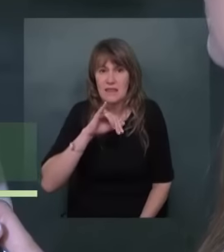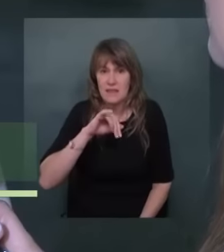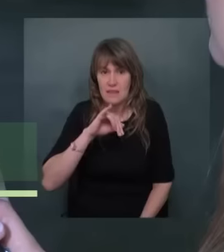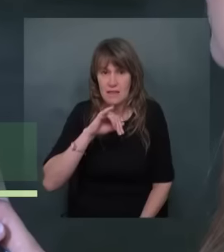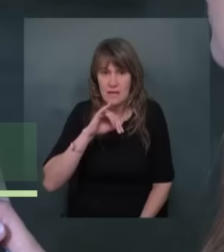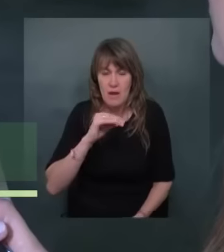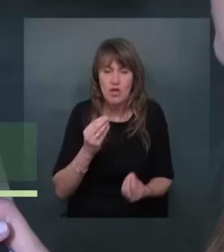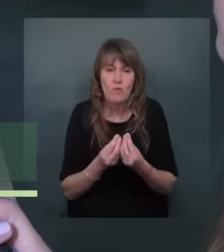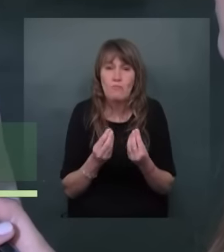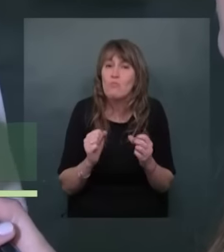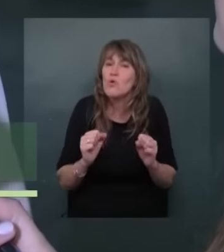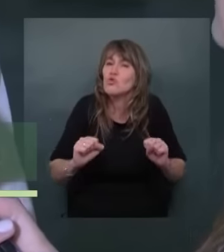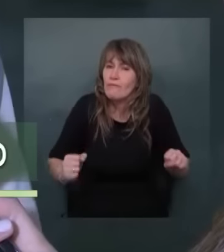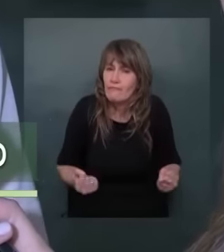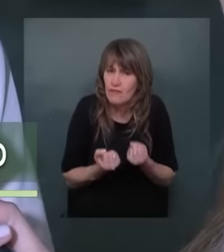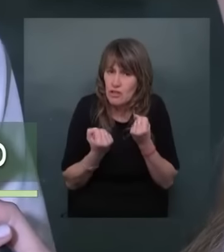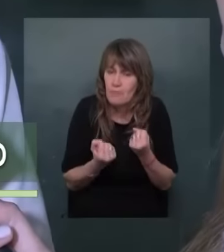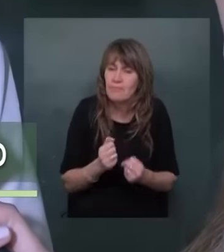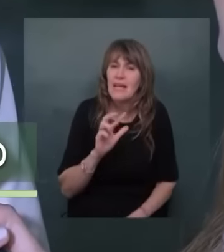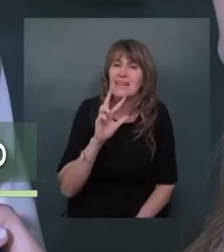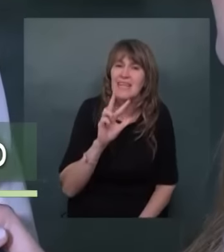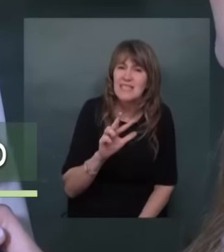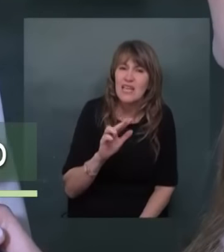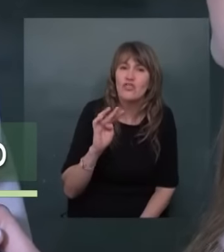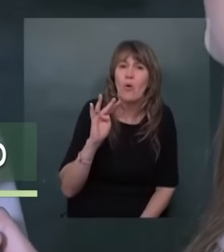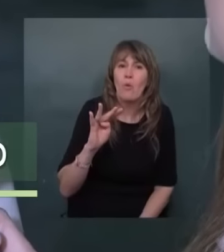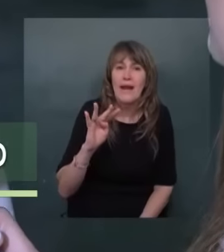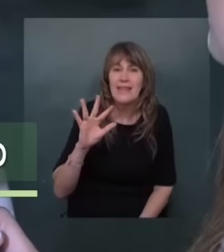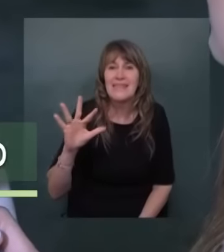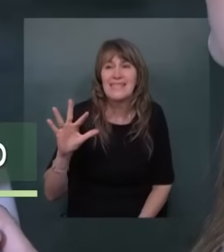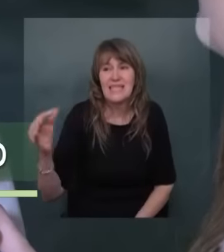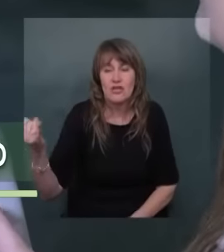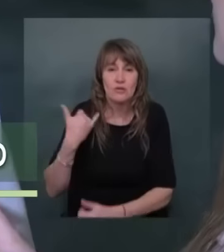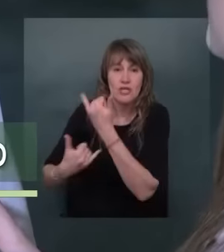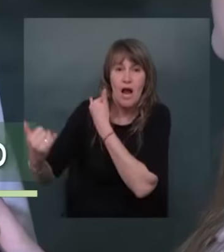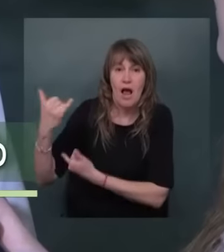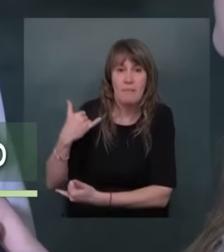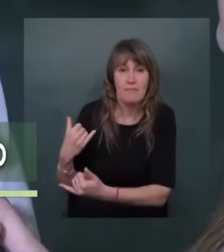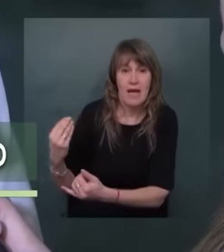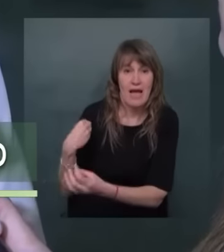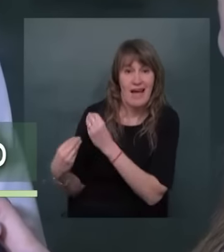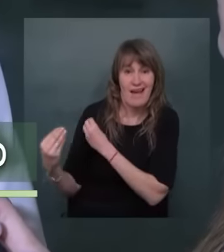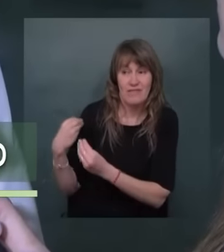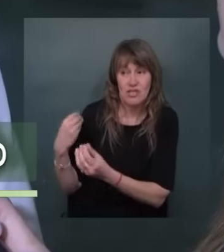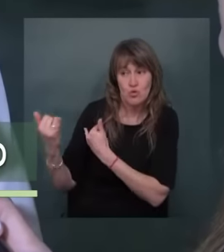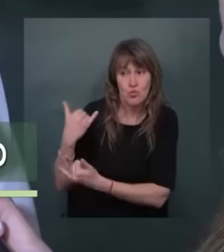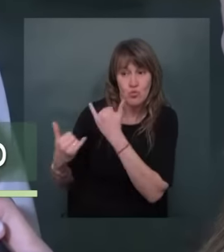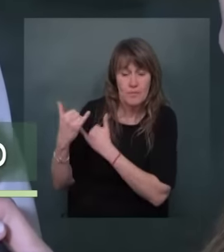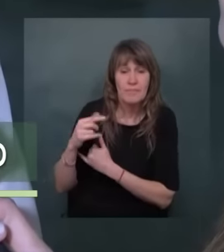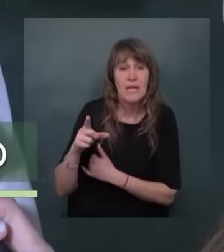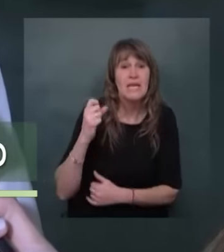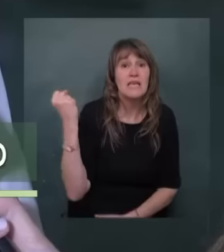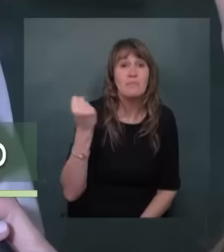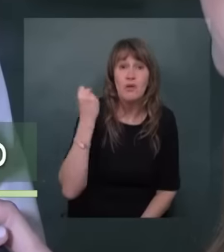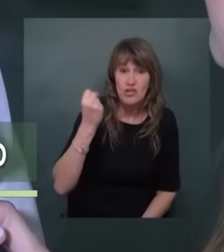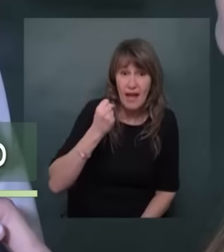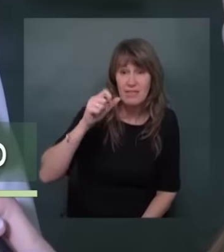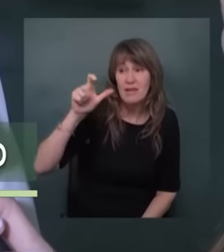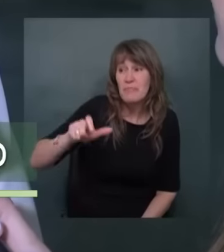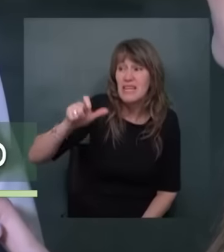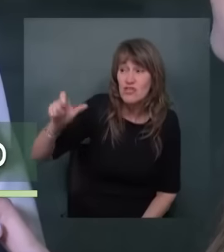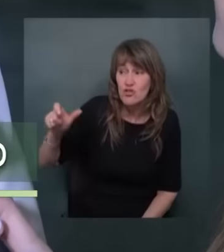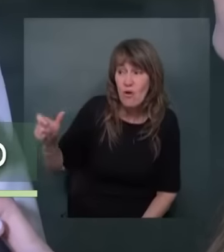evento de frío también y fueron 345 reportes que es sumamente importante que eh la ciudadanía pueda